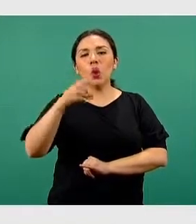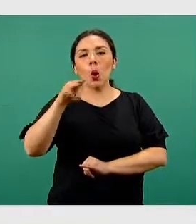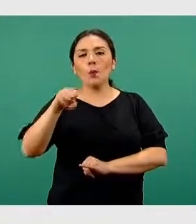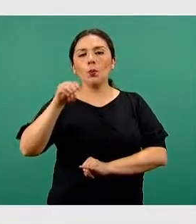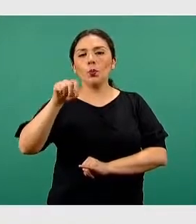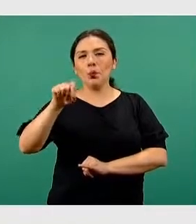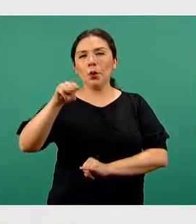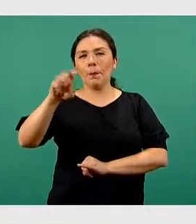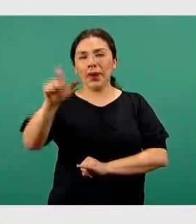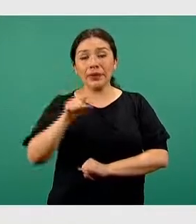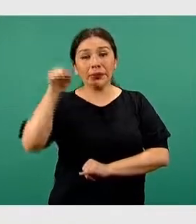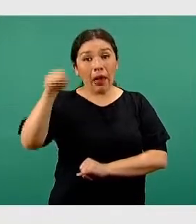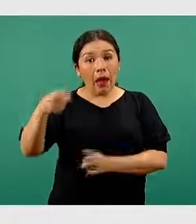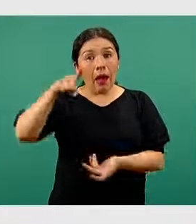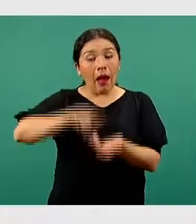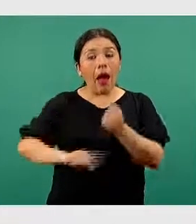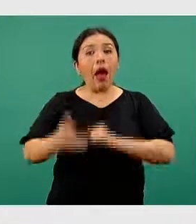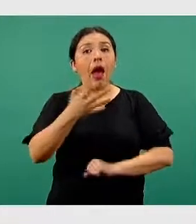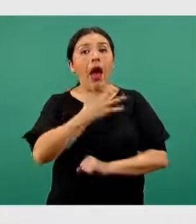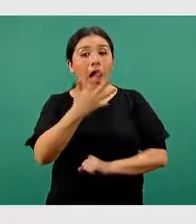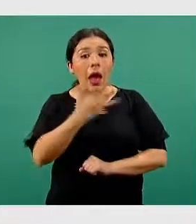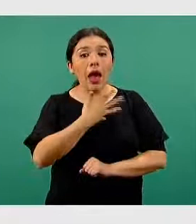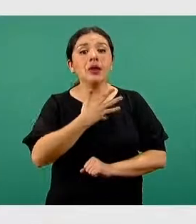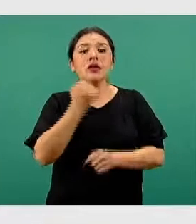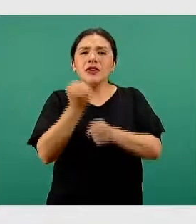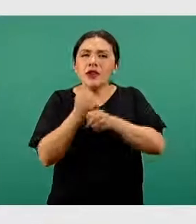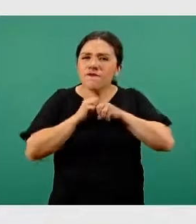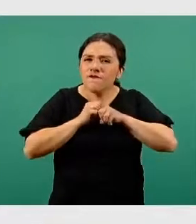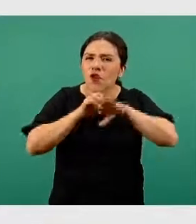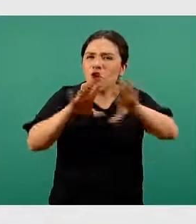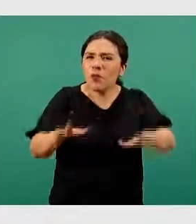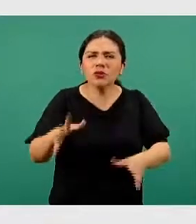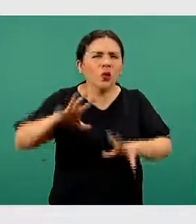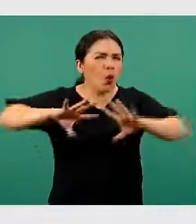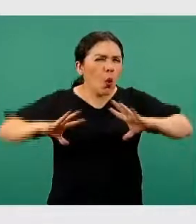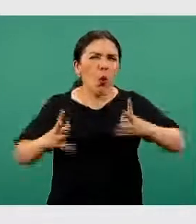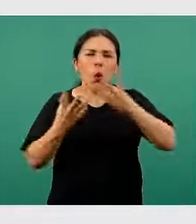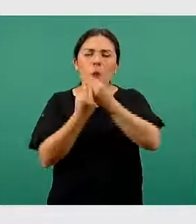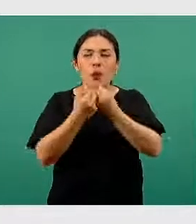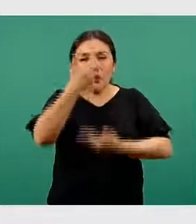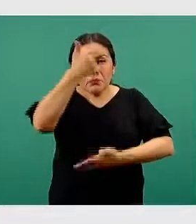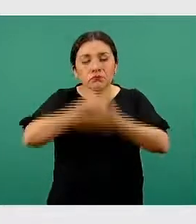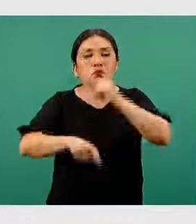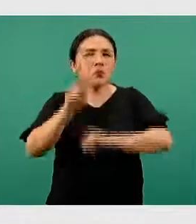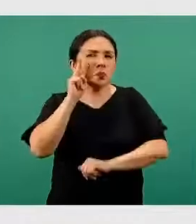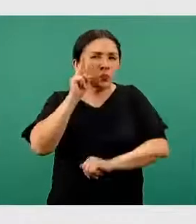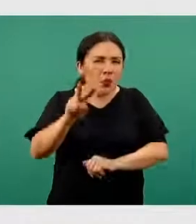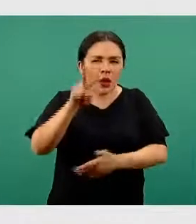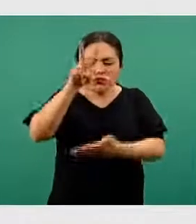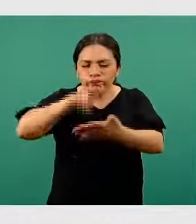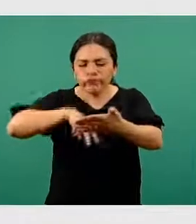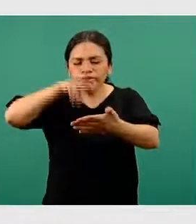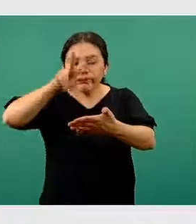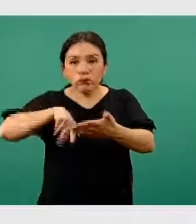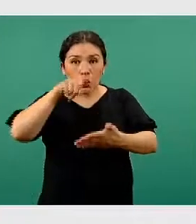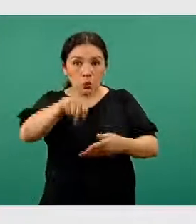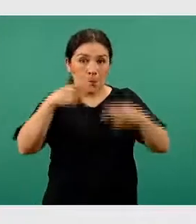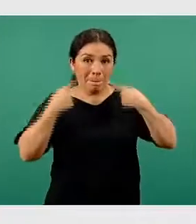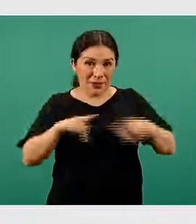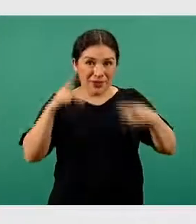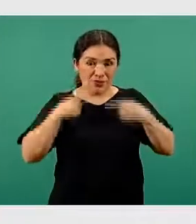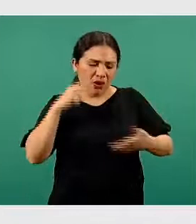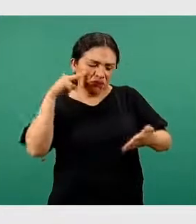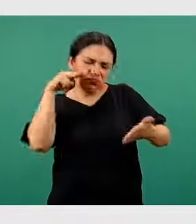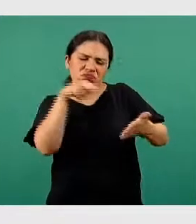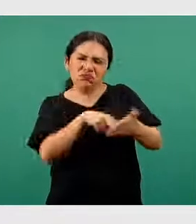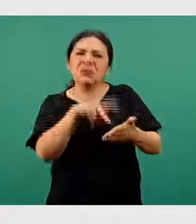vacunacovid.gov.mx, porque hay toda esta información disponible para que sea consultada por la persona